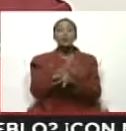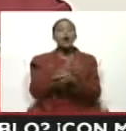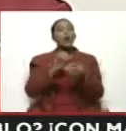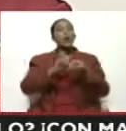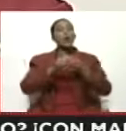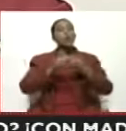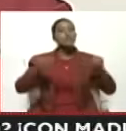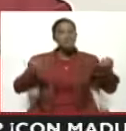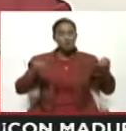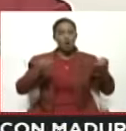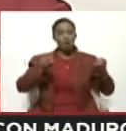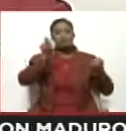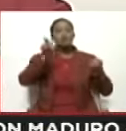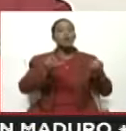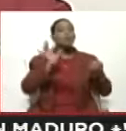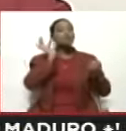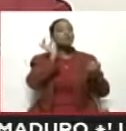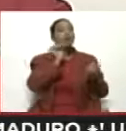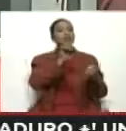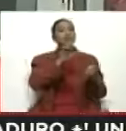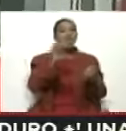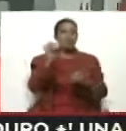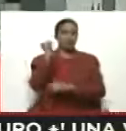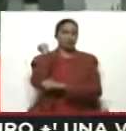Mota, 100 metros con valla.